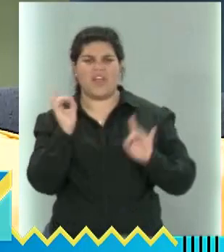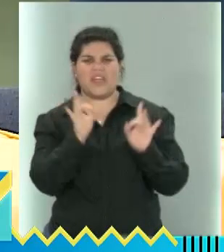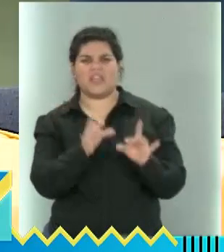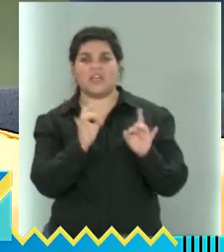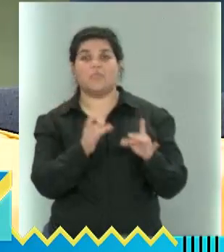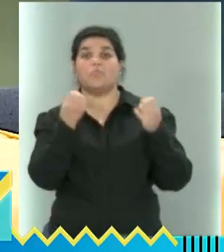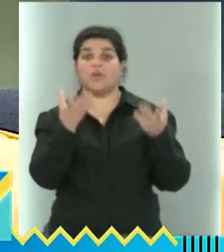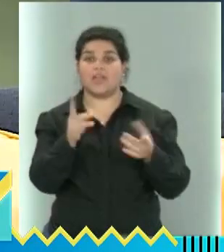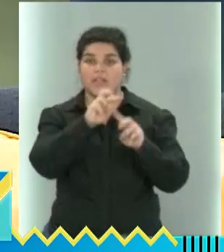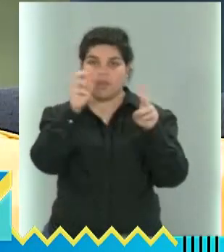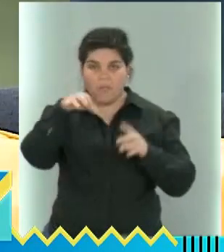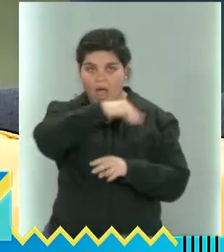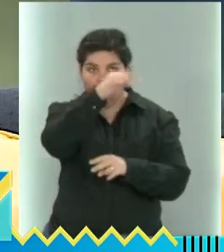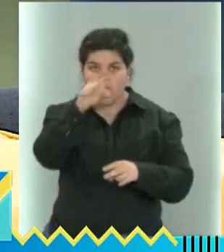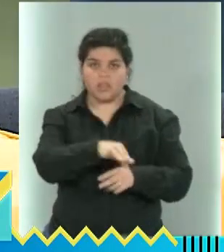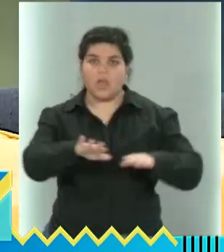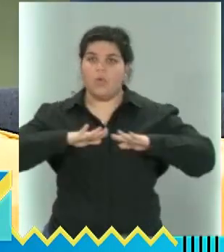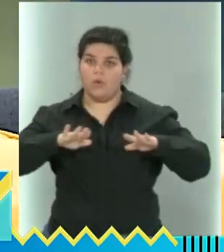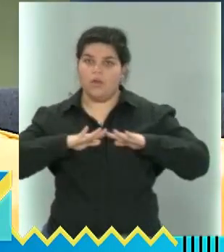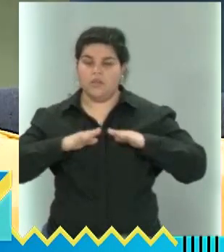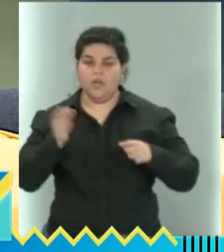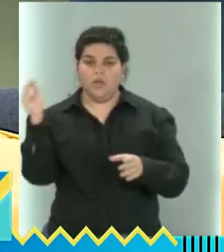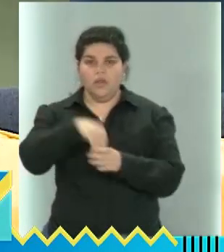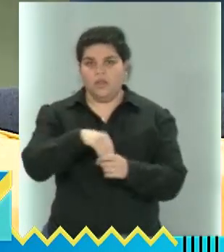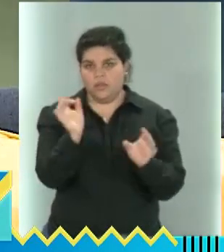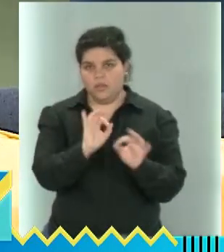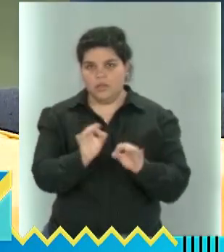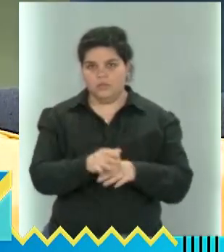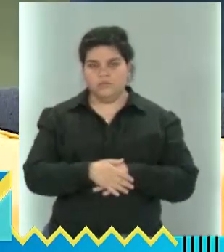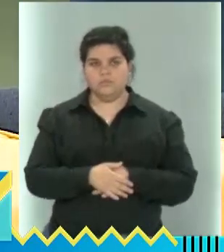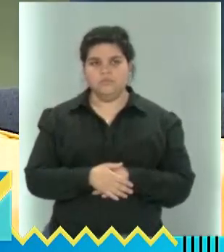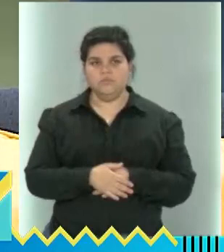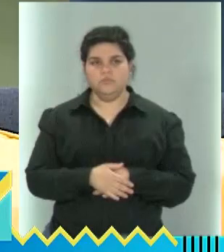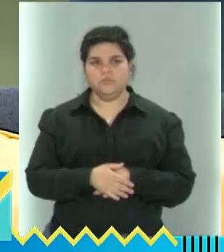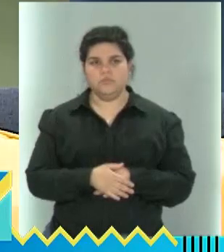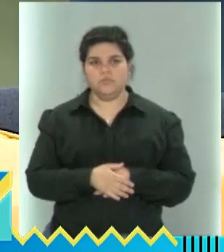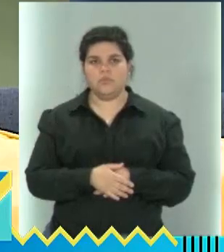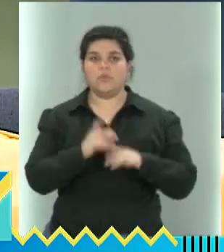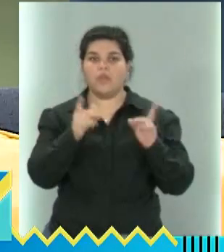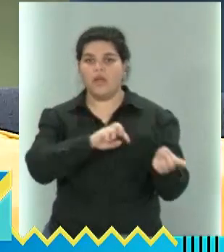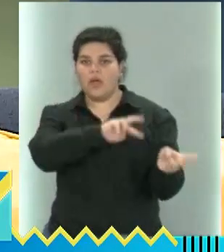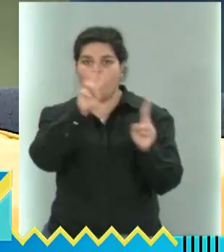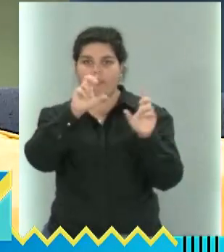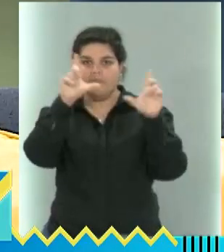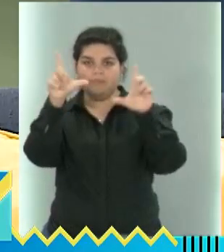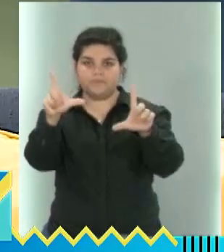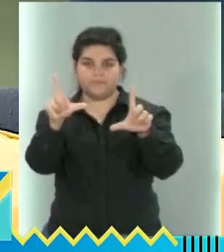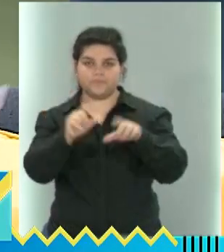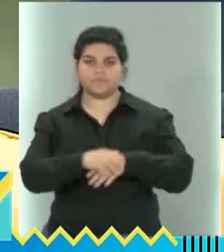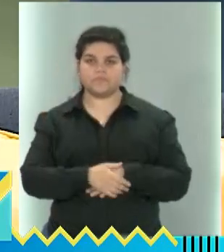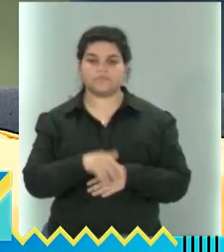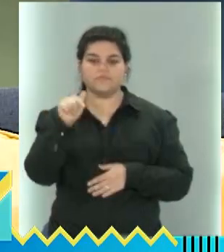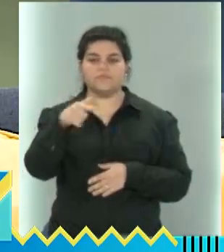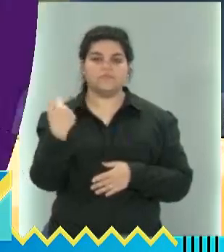parte artística o la educación física no entra en este tipo de pruebas. Y vamos a ir a la siguiente placa, pero ya vamos a estar